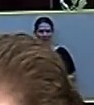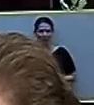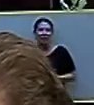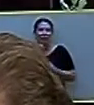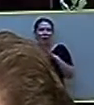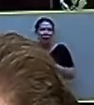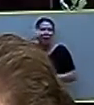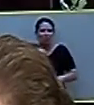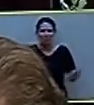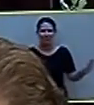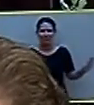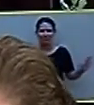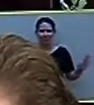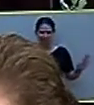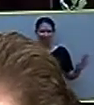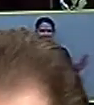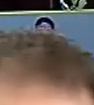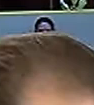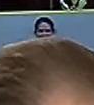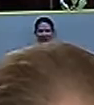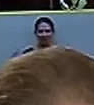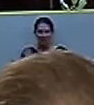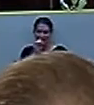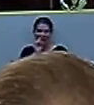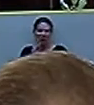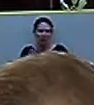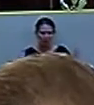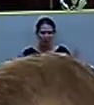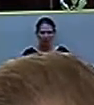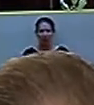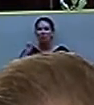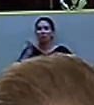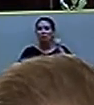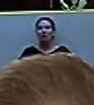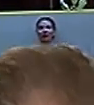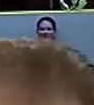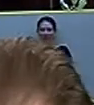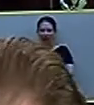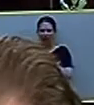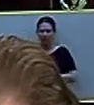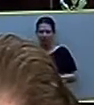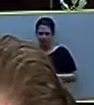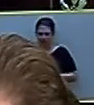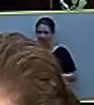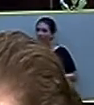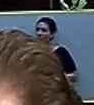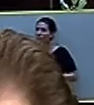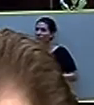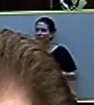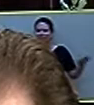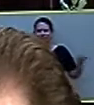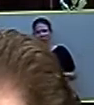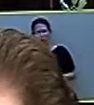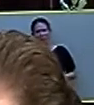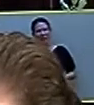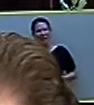el corte de mediodía a las 5 de la tarde por tanto no he visto las minorías he visto las intervenciones de irene montero primero luego